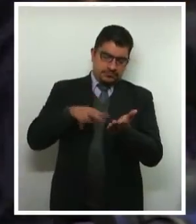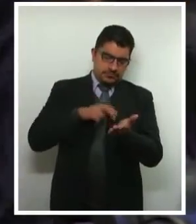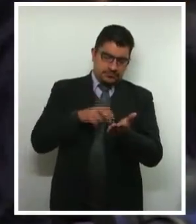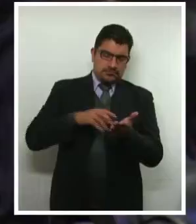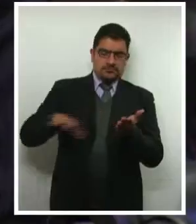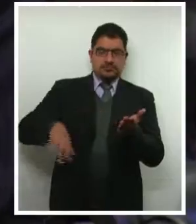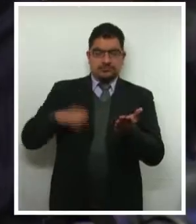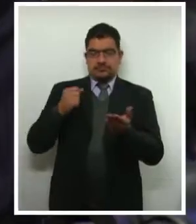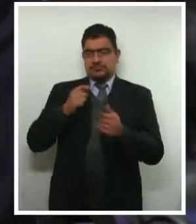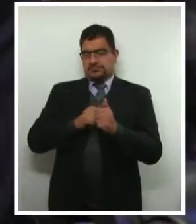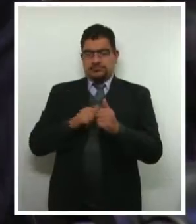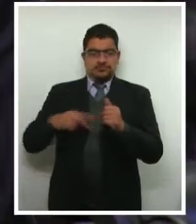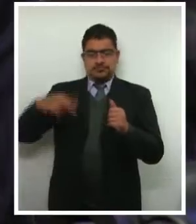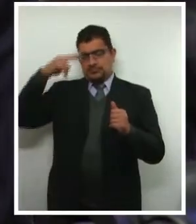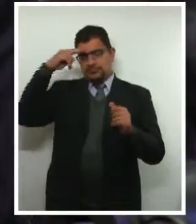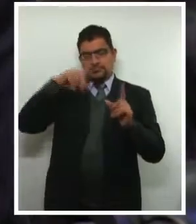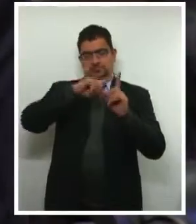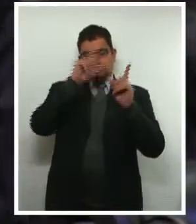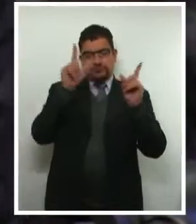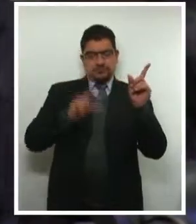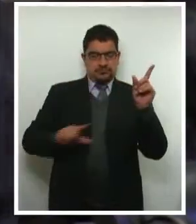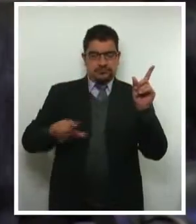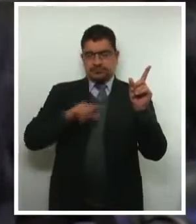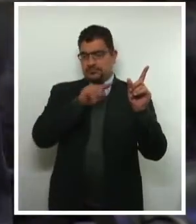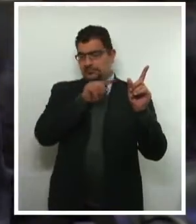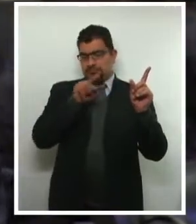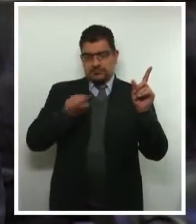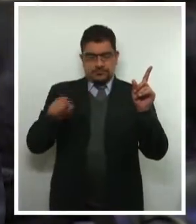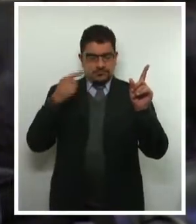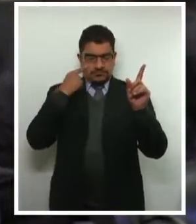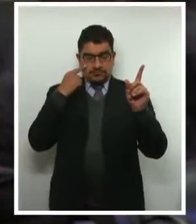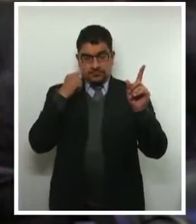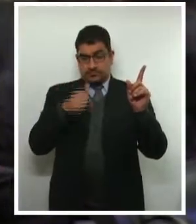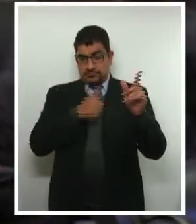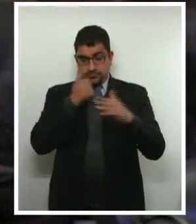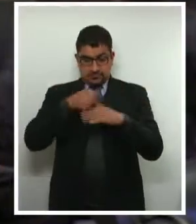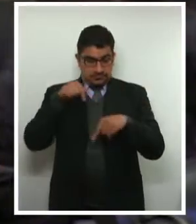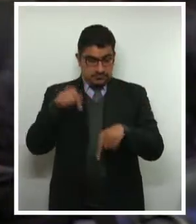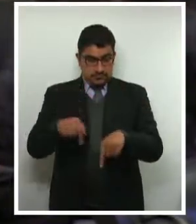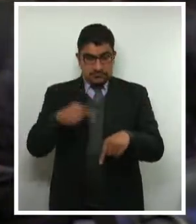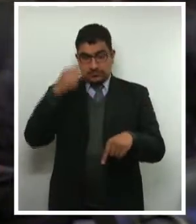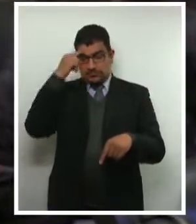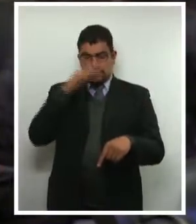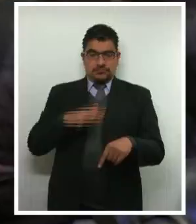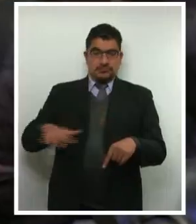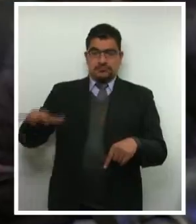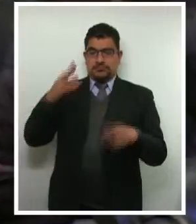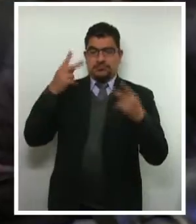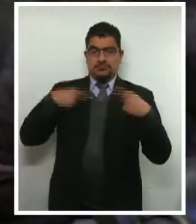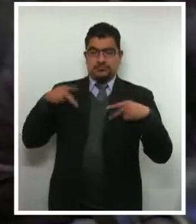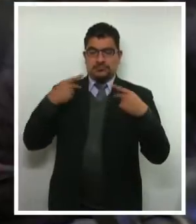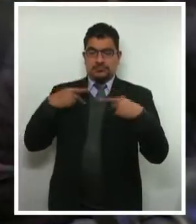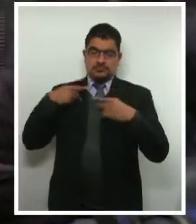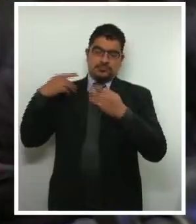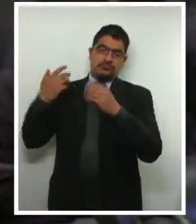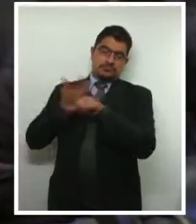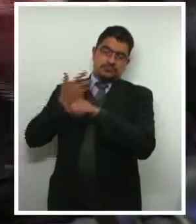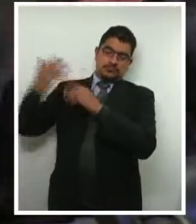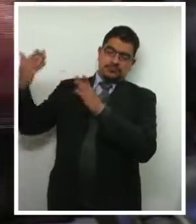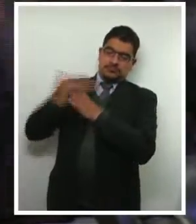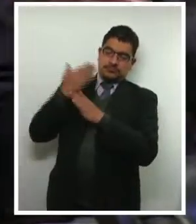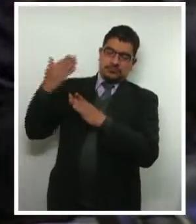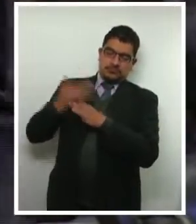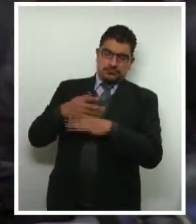del país completo y particularmente de esta ciudad contra los invasores norteamericanos, que malamente